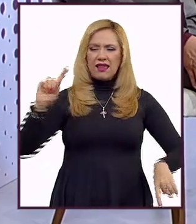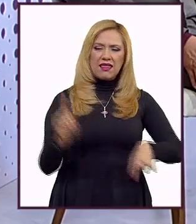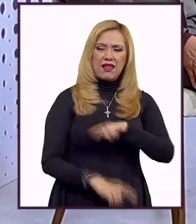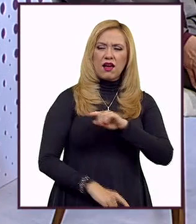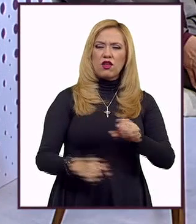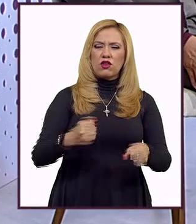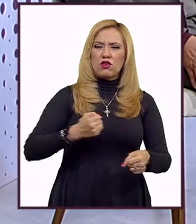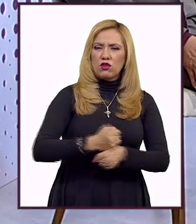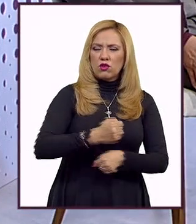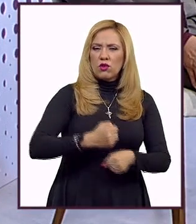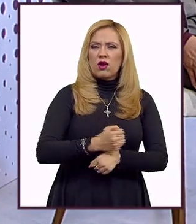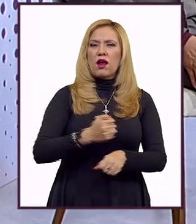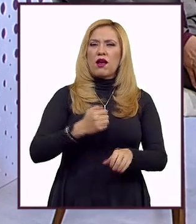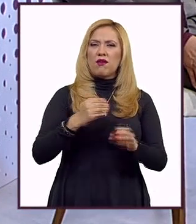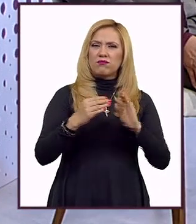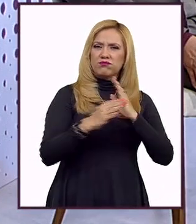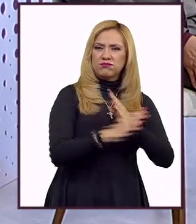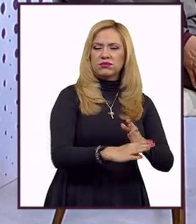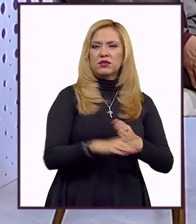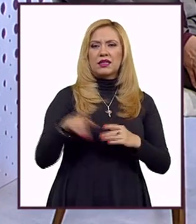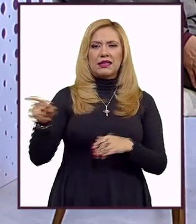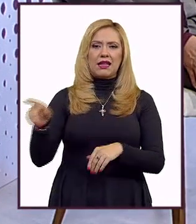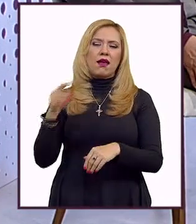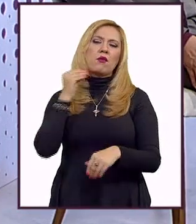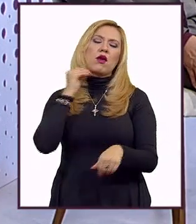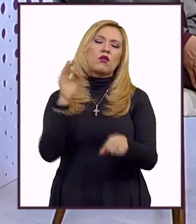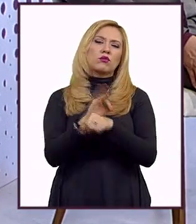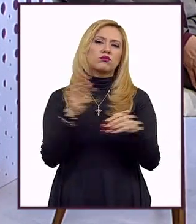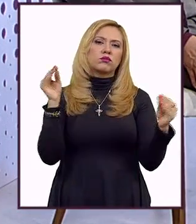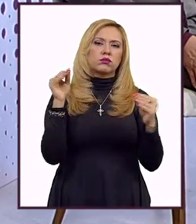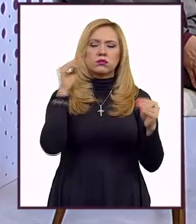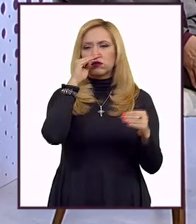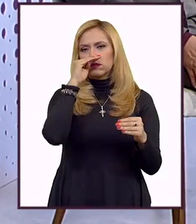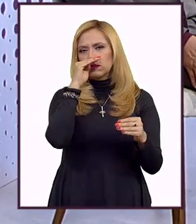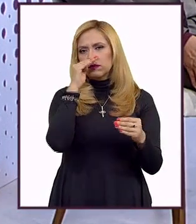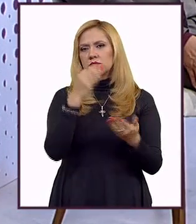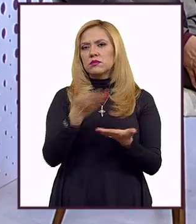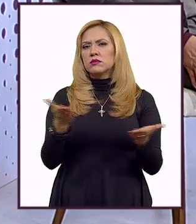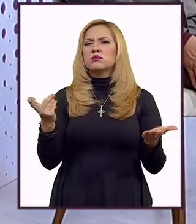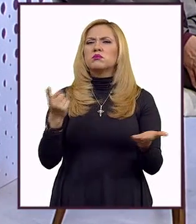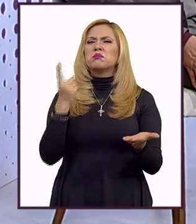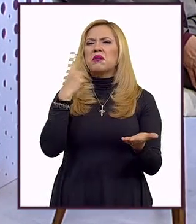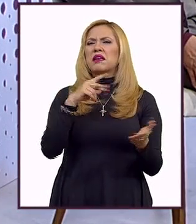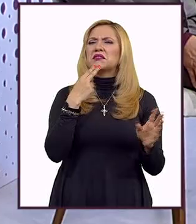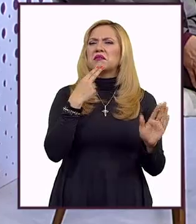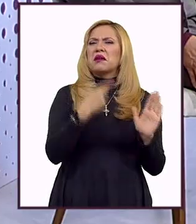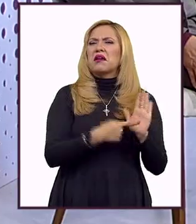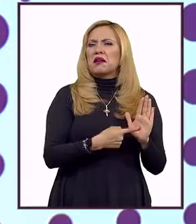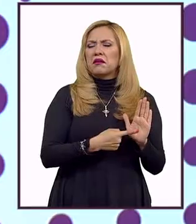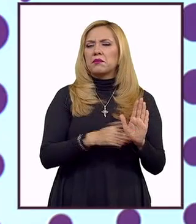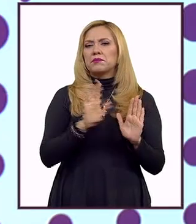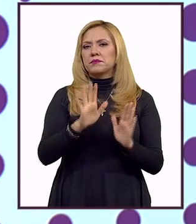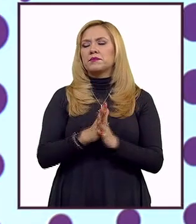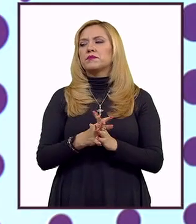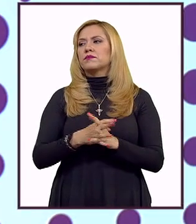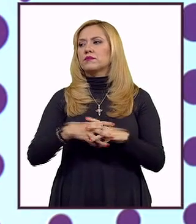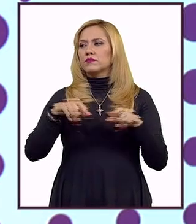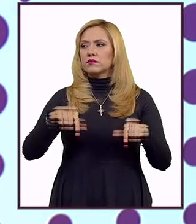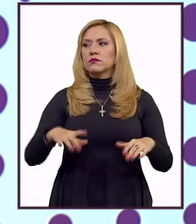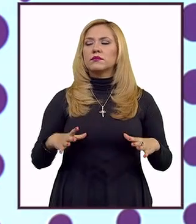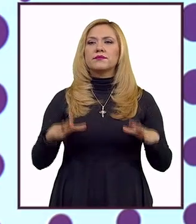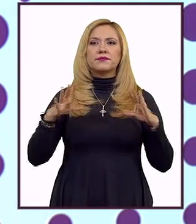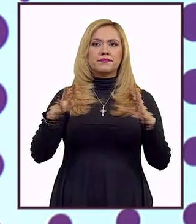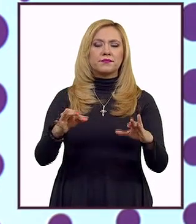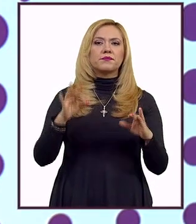Pública, ¿cuál es su tarea, además de en el apoyo al ciudadano? ¿Qué le puede servir? Bueno, la Secretaría Técnica se creó, es una